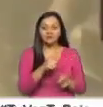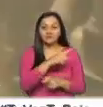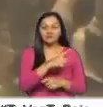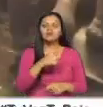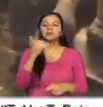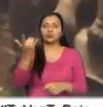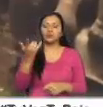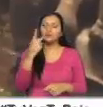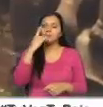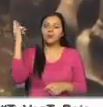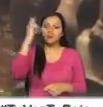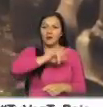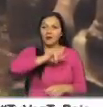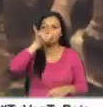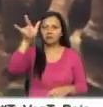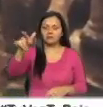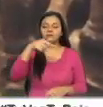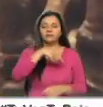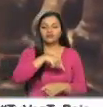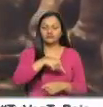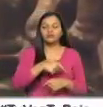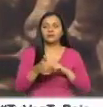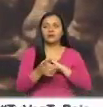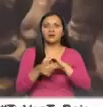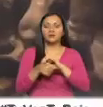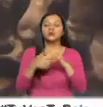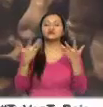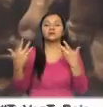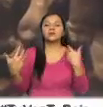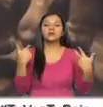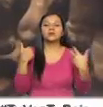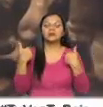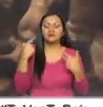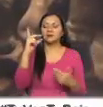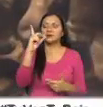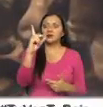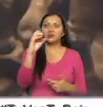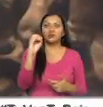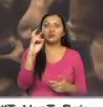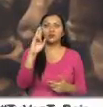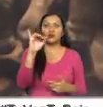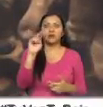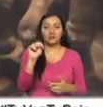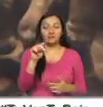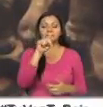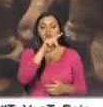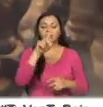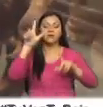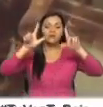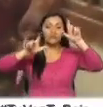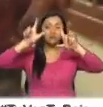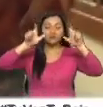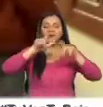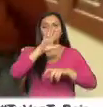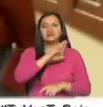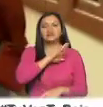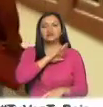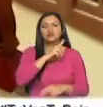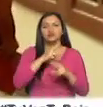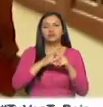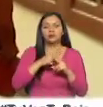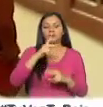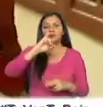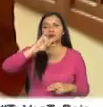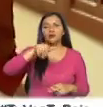Islands, se encuentra en el Centro de Arte D-Cube de Sindorin. Las fotografías realizadas por Jung Ho Kim, quien viajó a